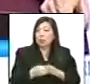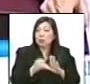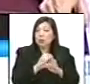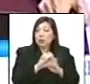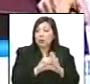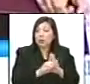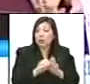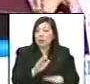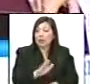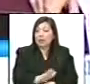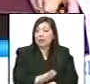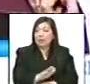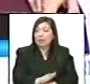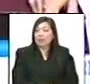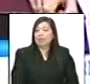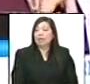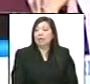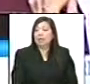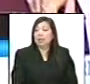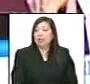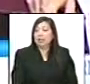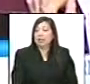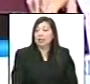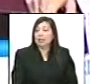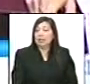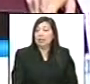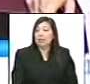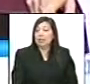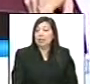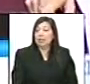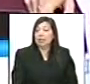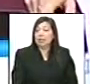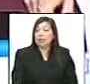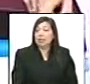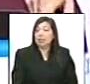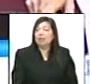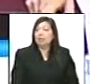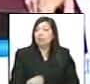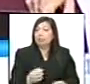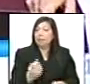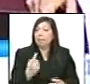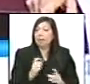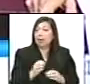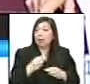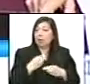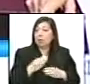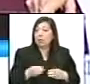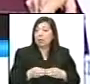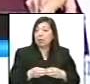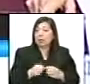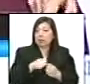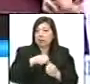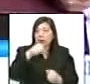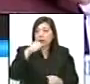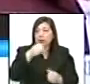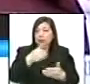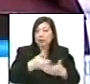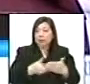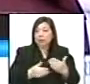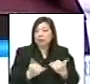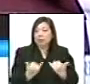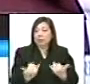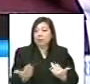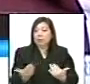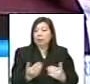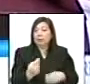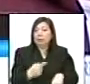para la tarde y acaba de llegar citación para confirmada para los miembros del levantamiento de inmunidad, varios de acá son